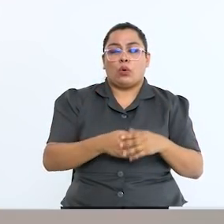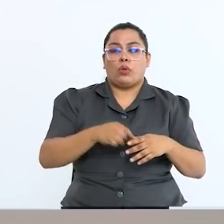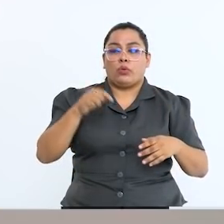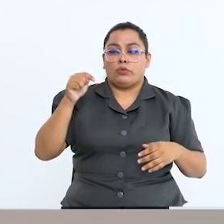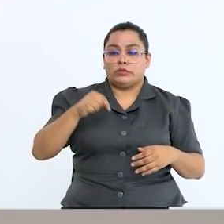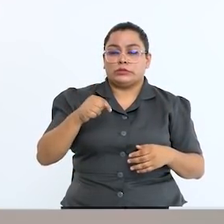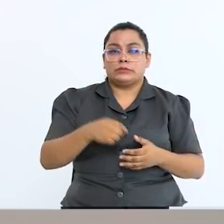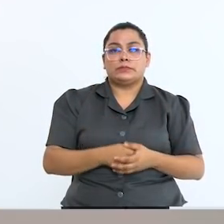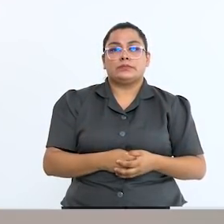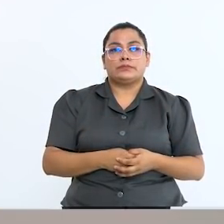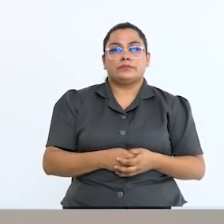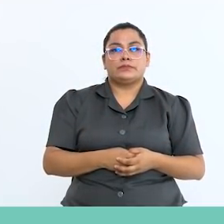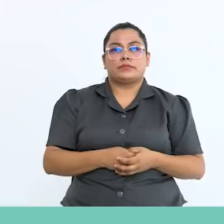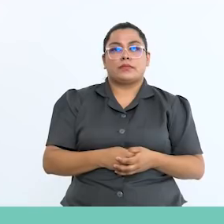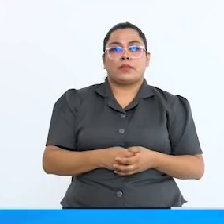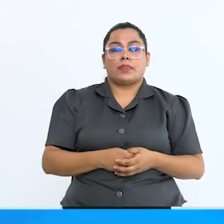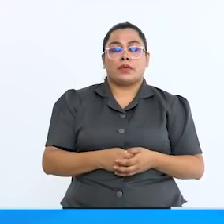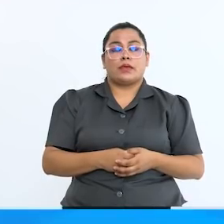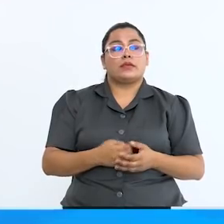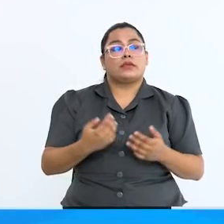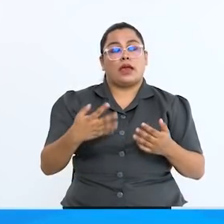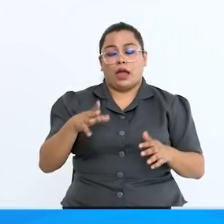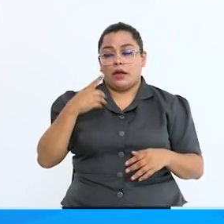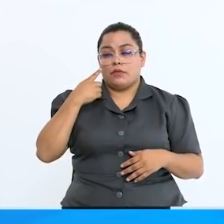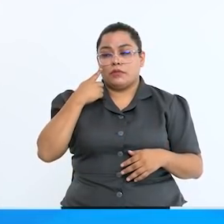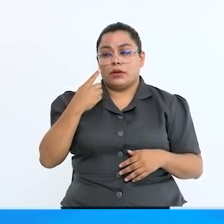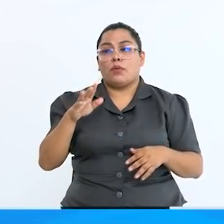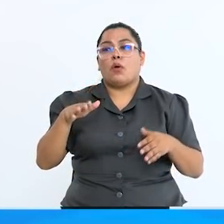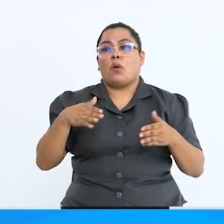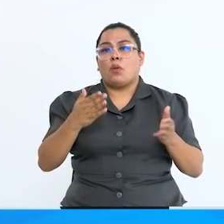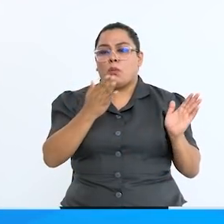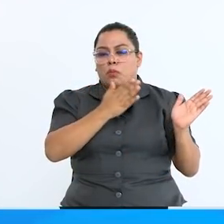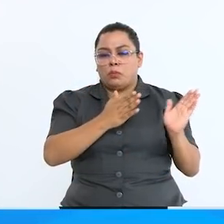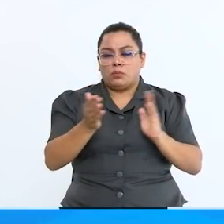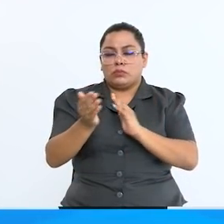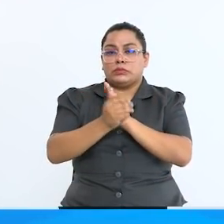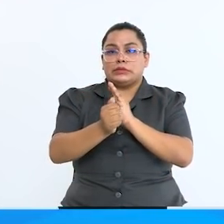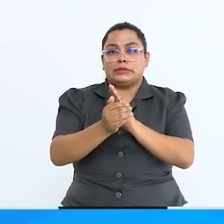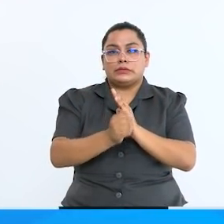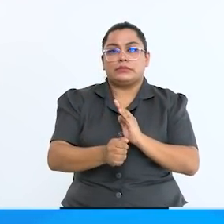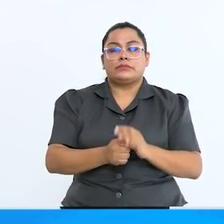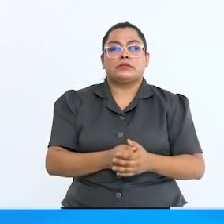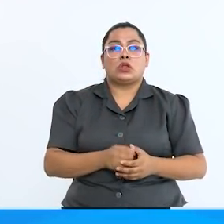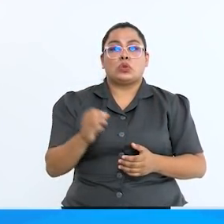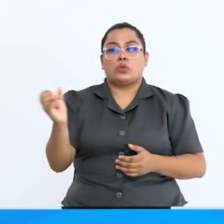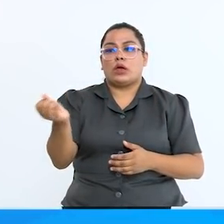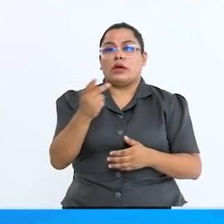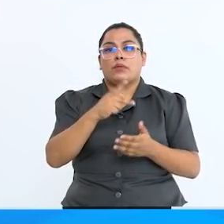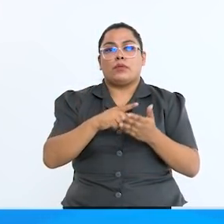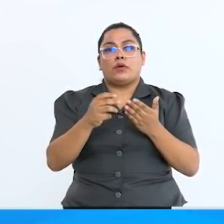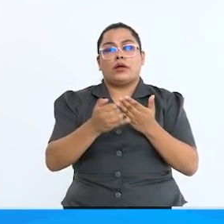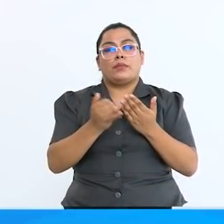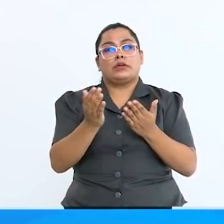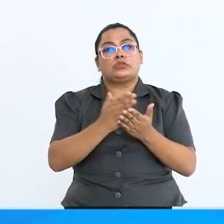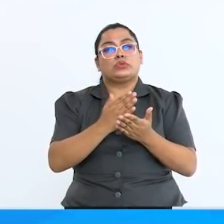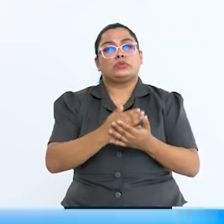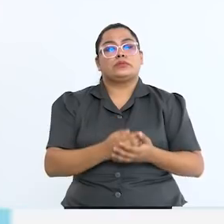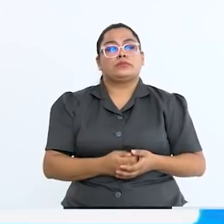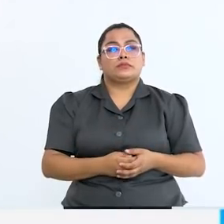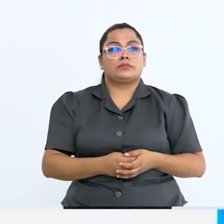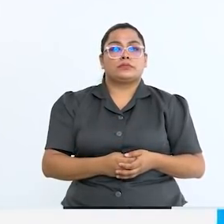largo de ese periodo. Hoy veamos cómo se articulan las competencias en el nuevo programa de